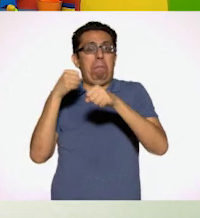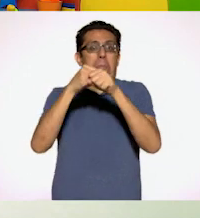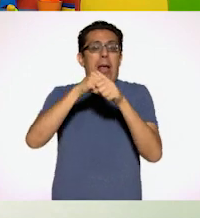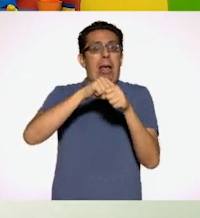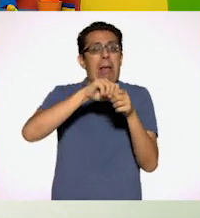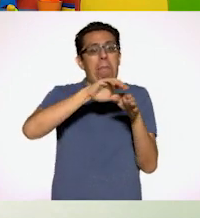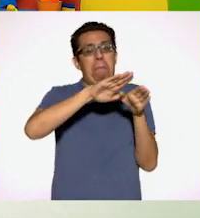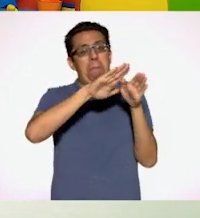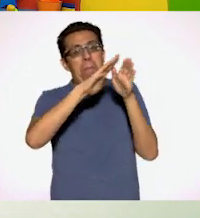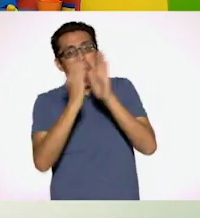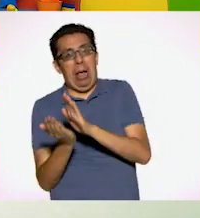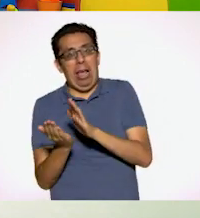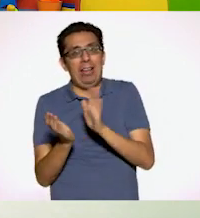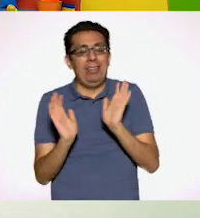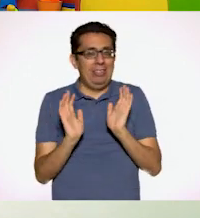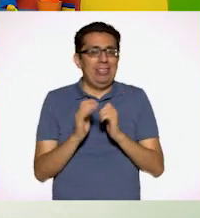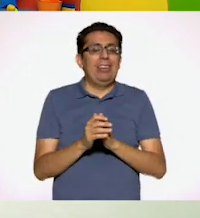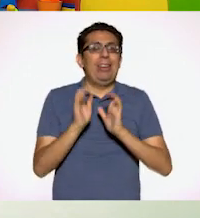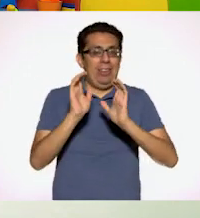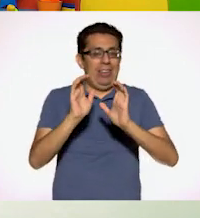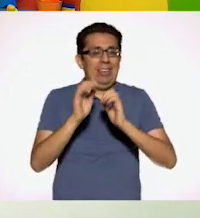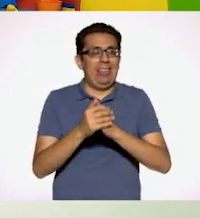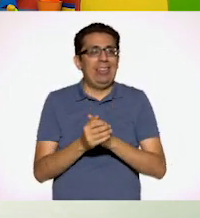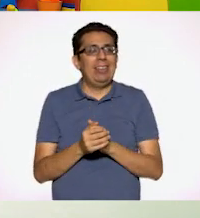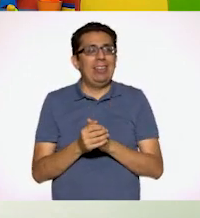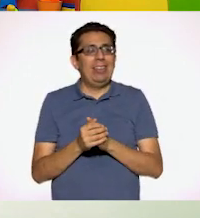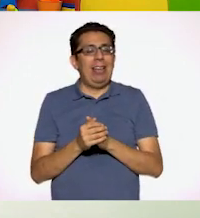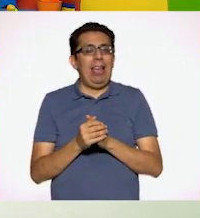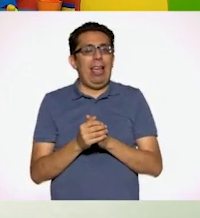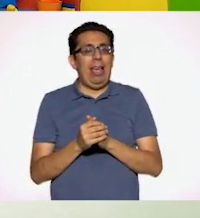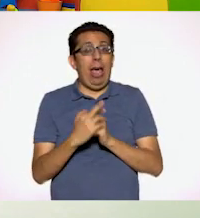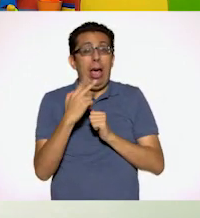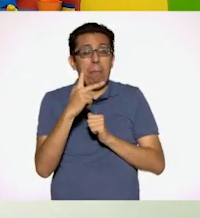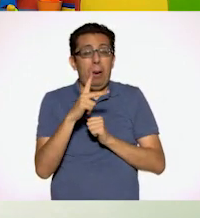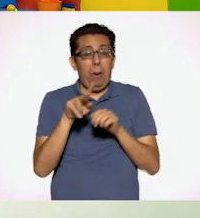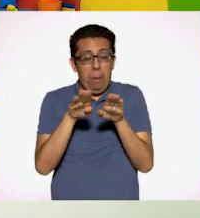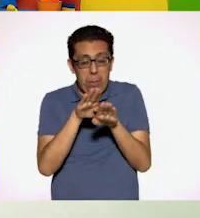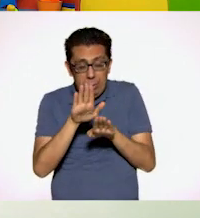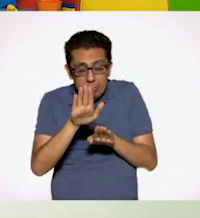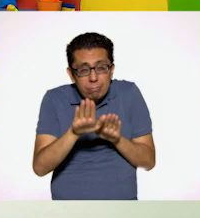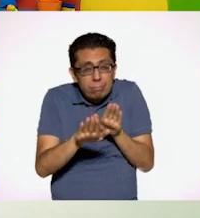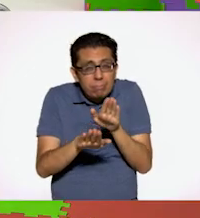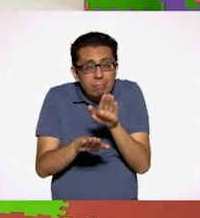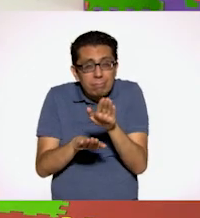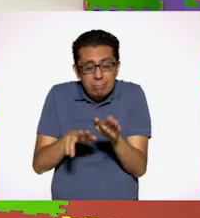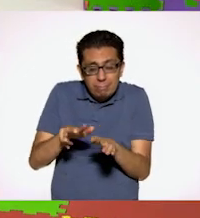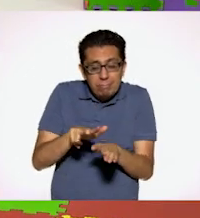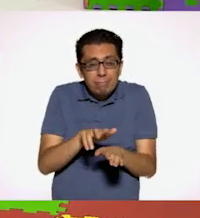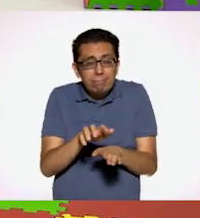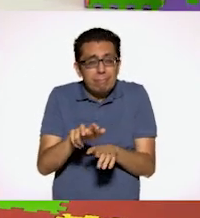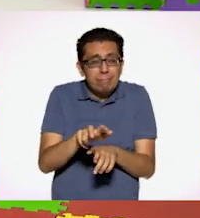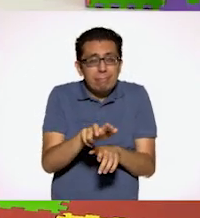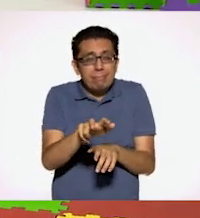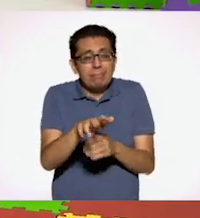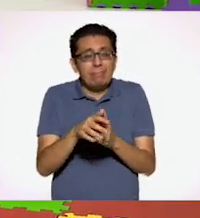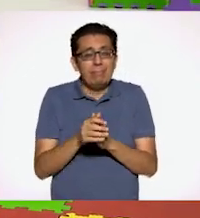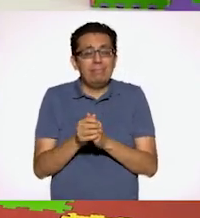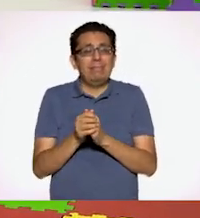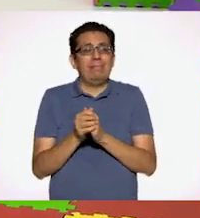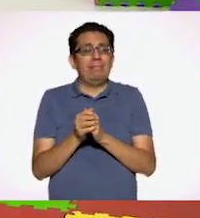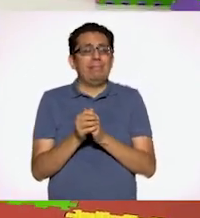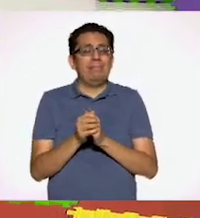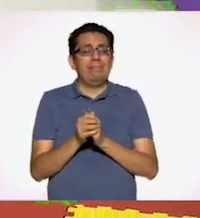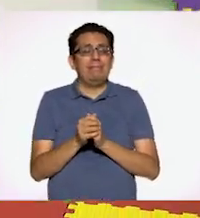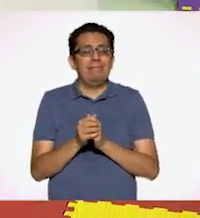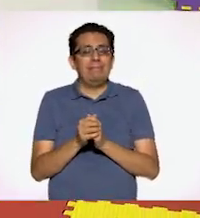Tenemos que hacerlo... reptando. Al ras del piso. ¡Fin! Pasé